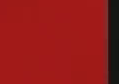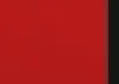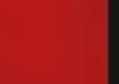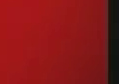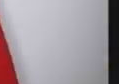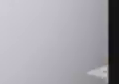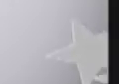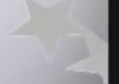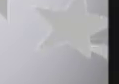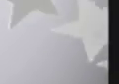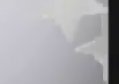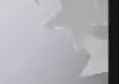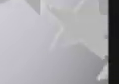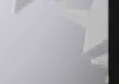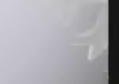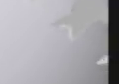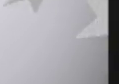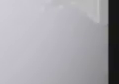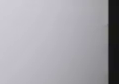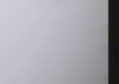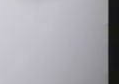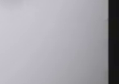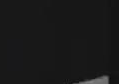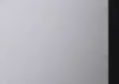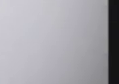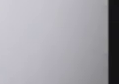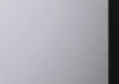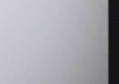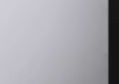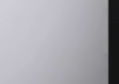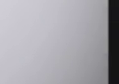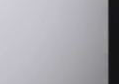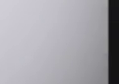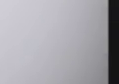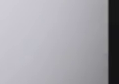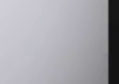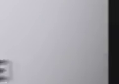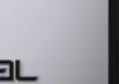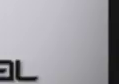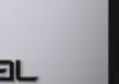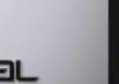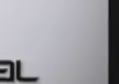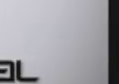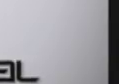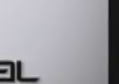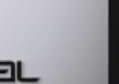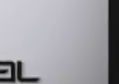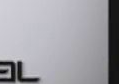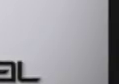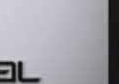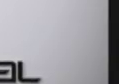Esta fue una transmisión en cadena nacional de radio y televisión del Poder Electoral.